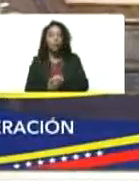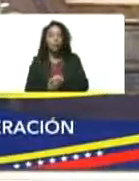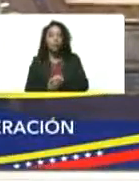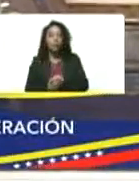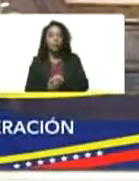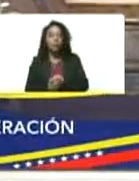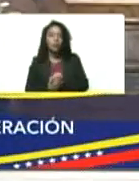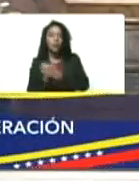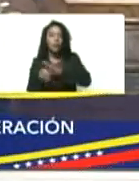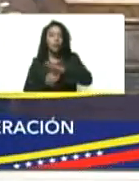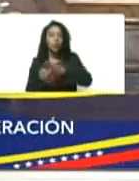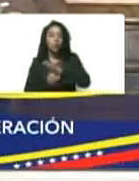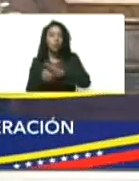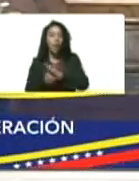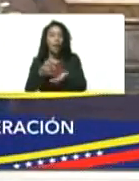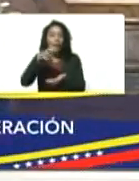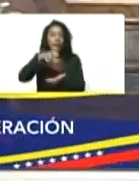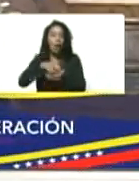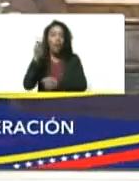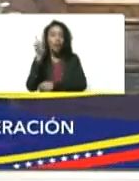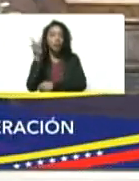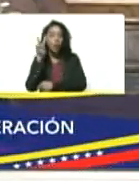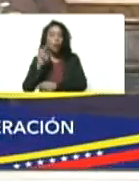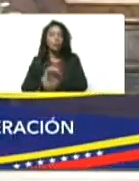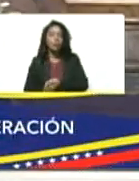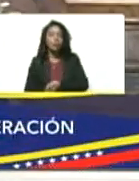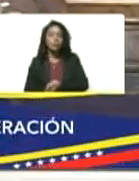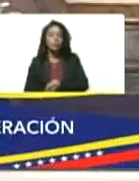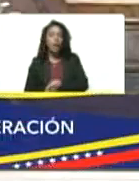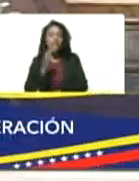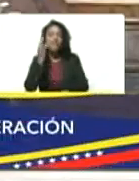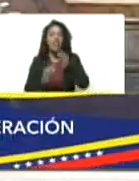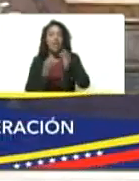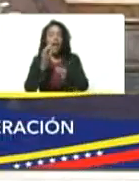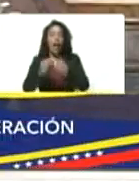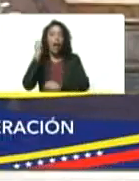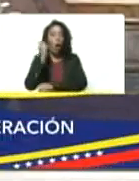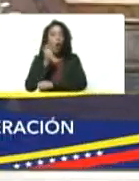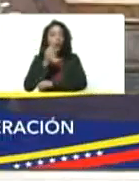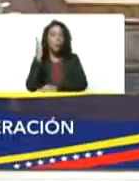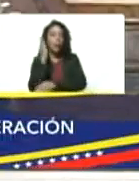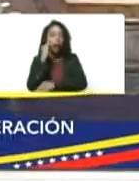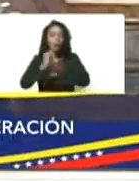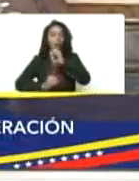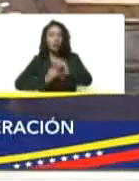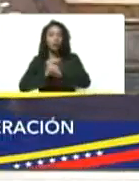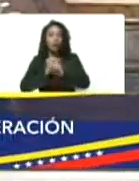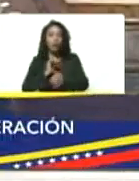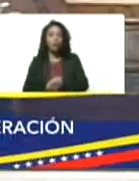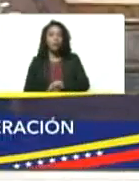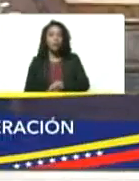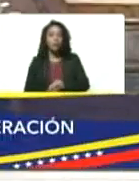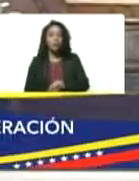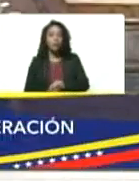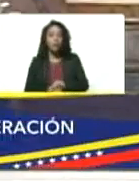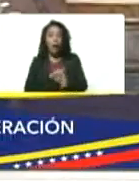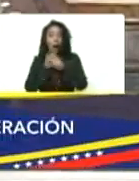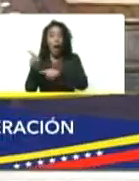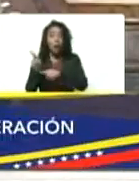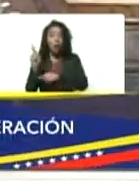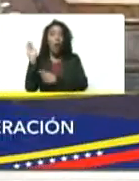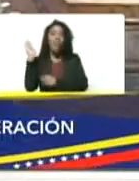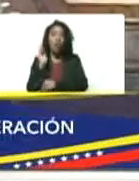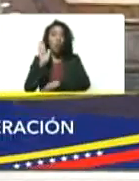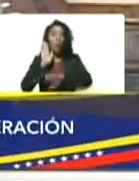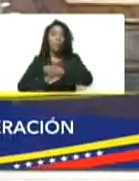e institucional entre el estado venezolano y la fiscalía de la corte penal internacional eso es lo que ha venido